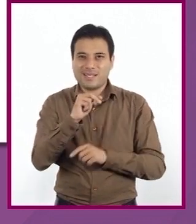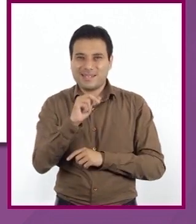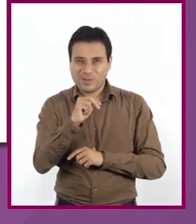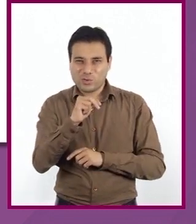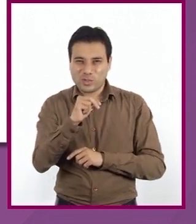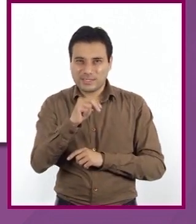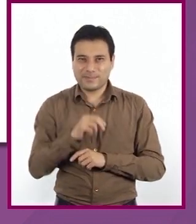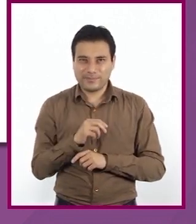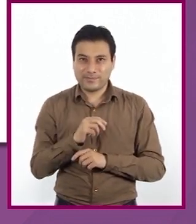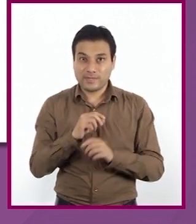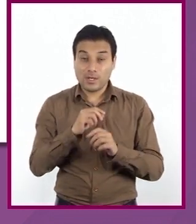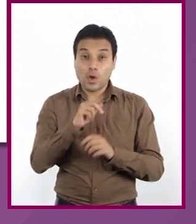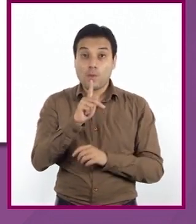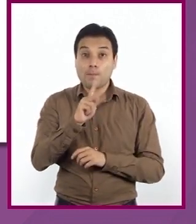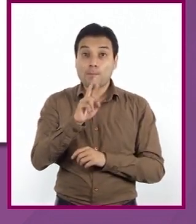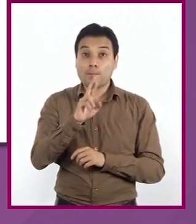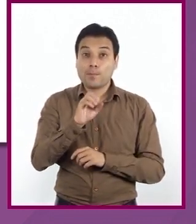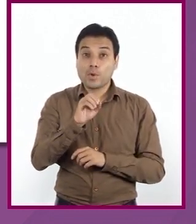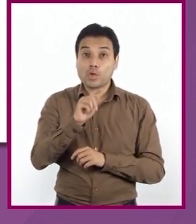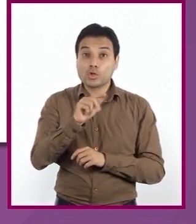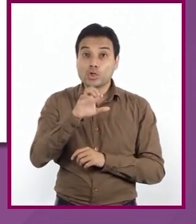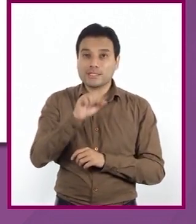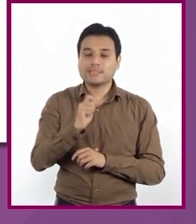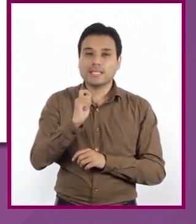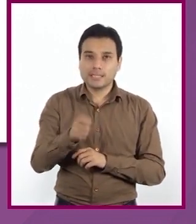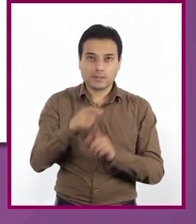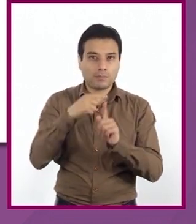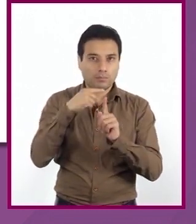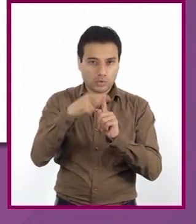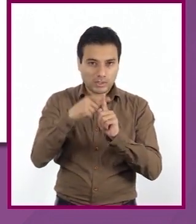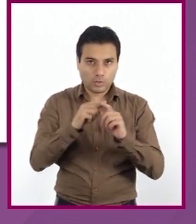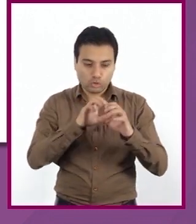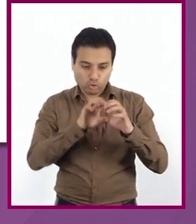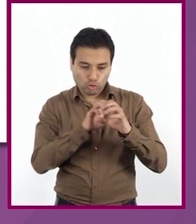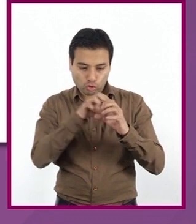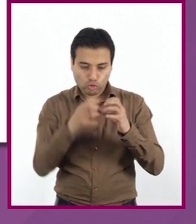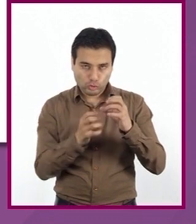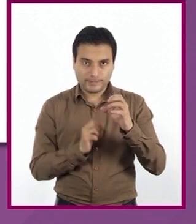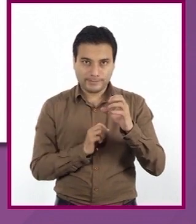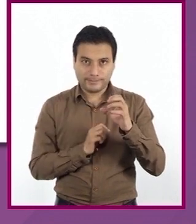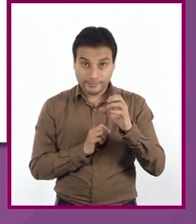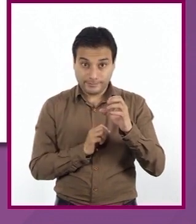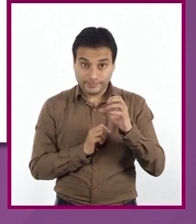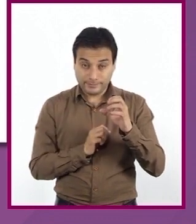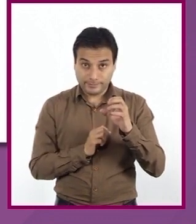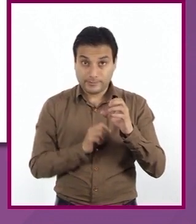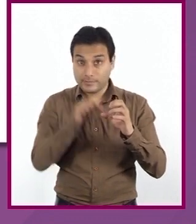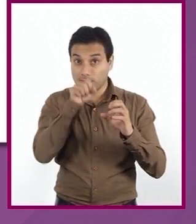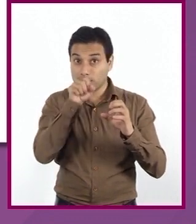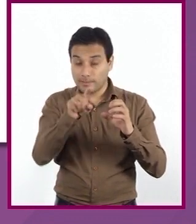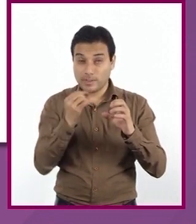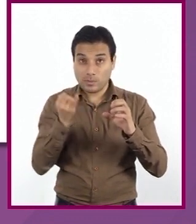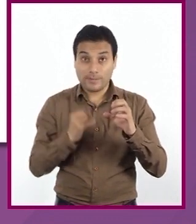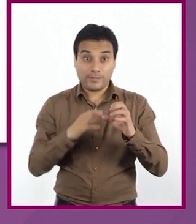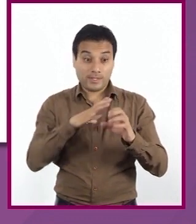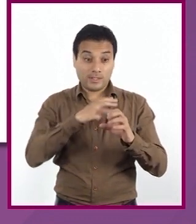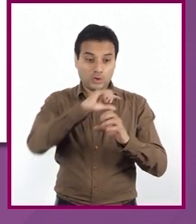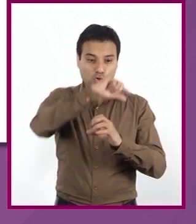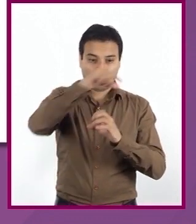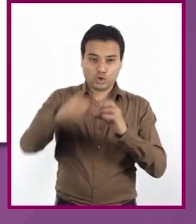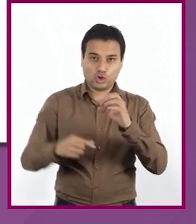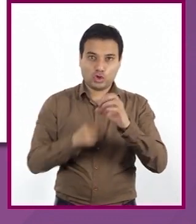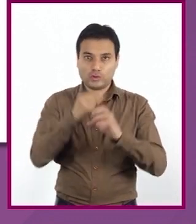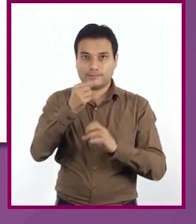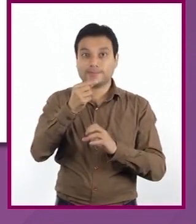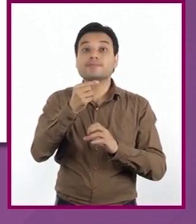tienen carga eléctrica positiva y por ello el núcleo tiene carga positiva. Alrededor de ellos se mueven los electrones,